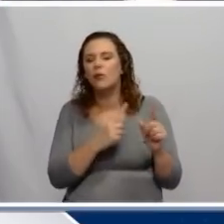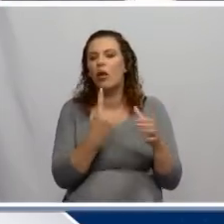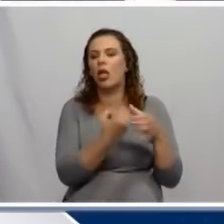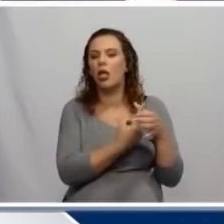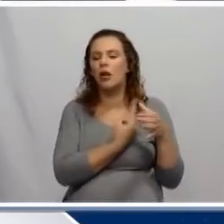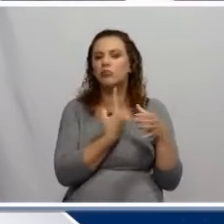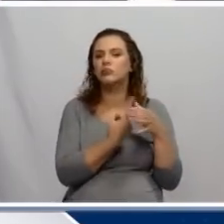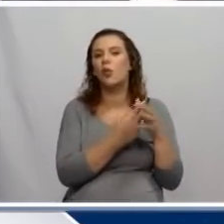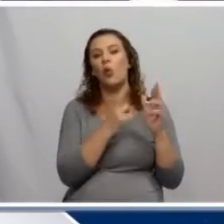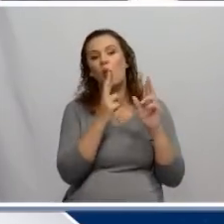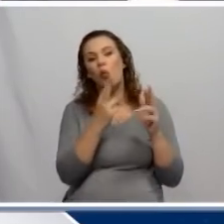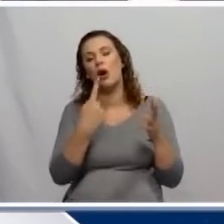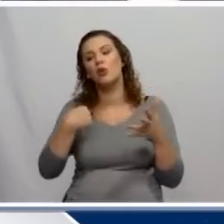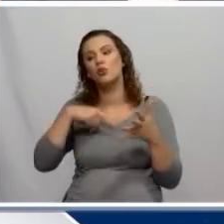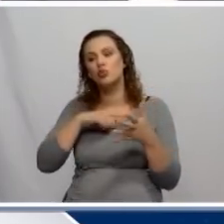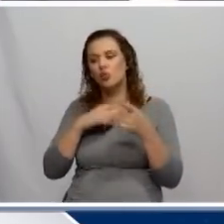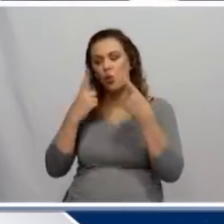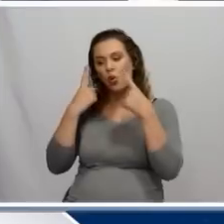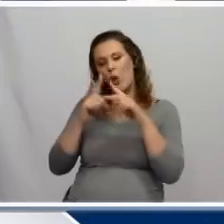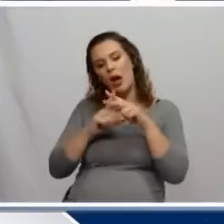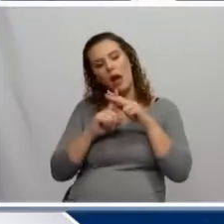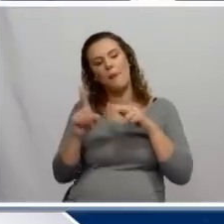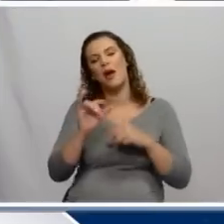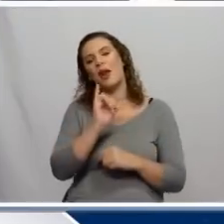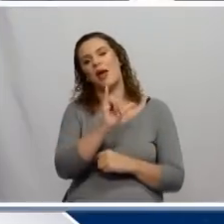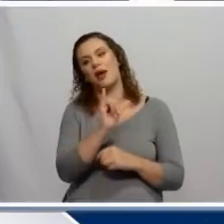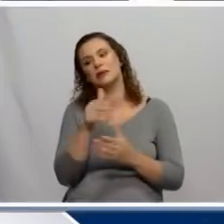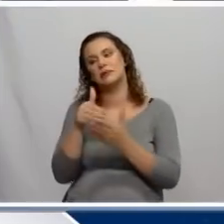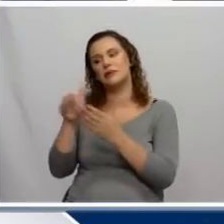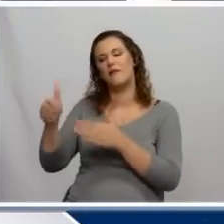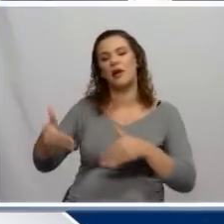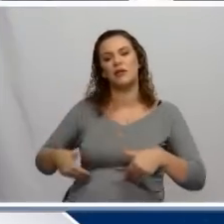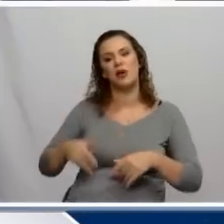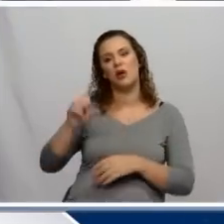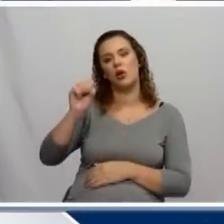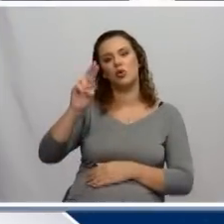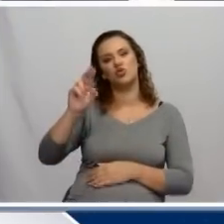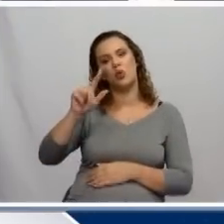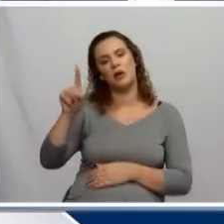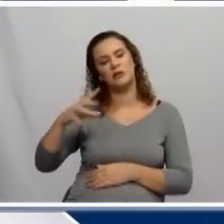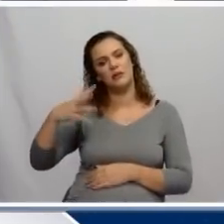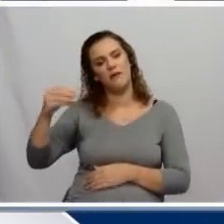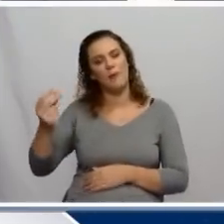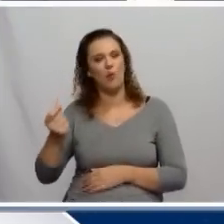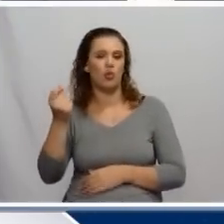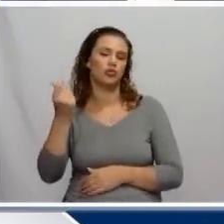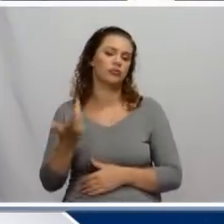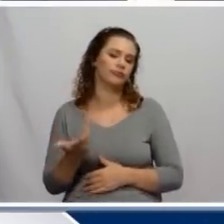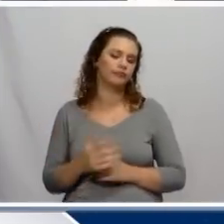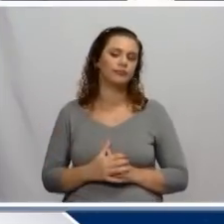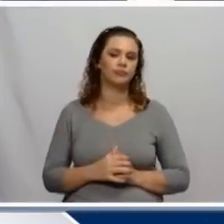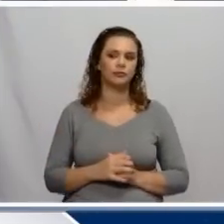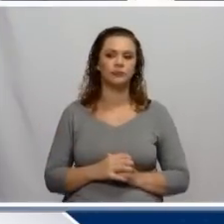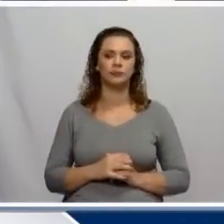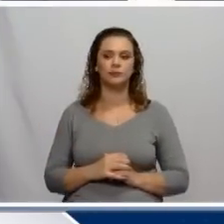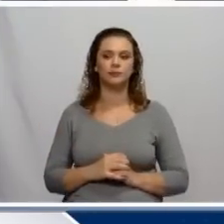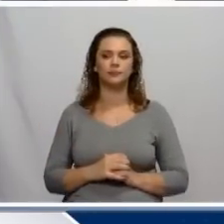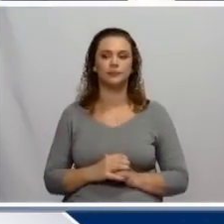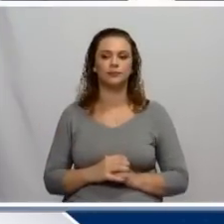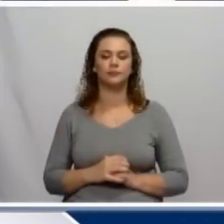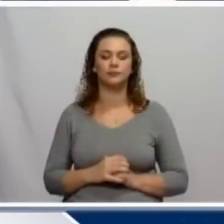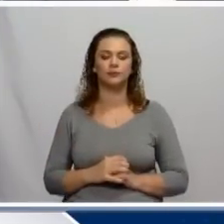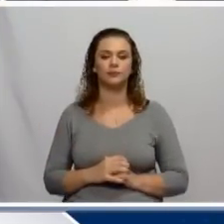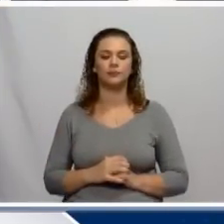verdad que ojalá y nosotros los logremos escapar de eso cuando salga Suárez que en teoría sale pronto porque